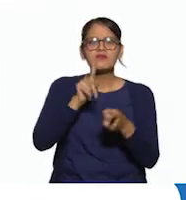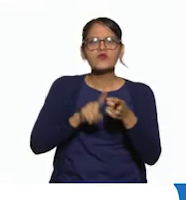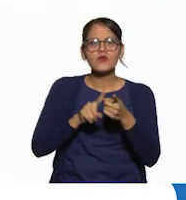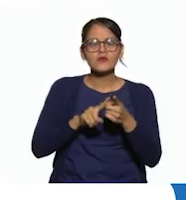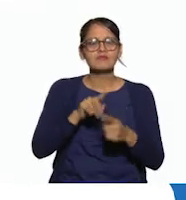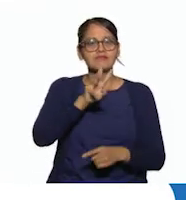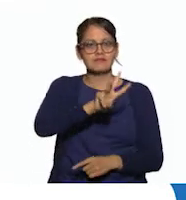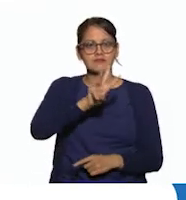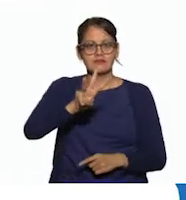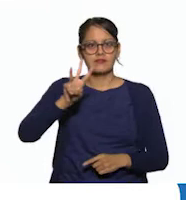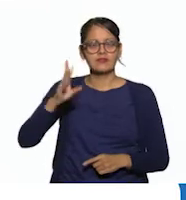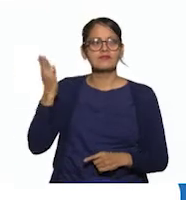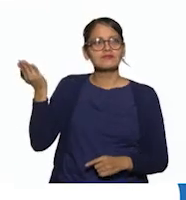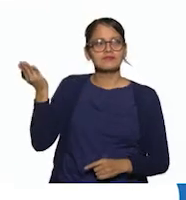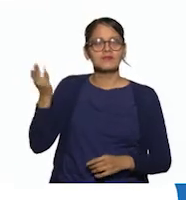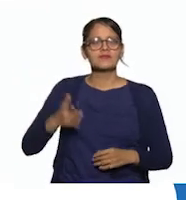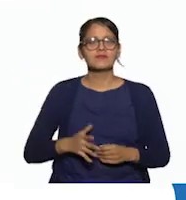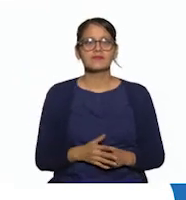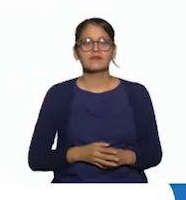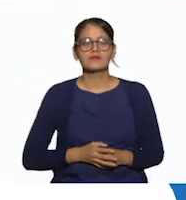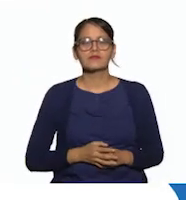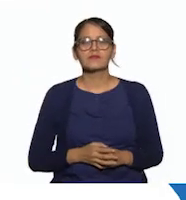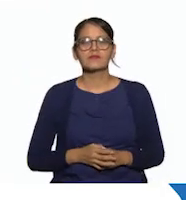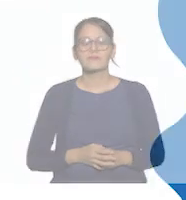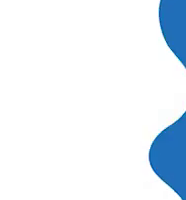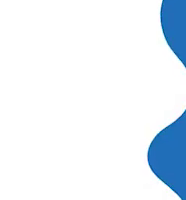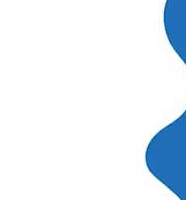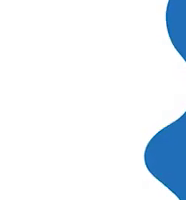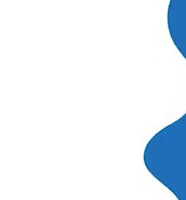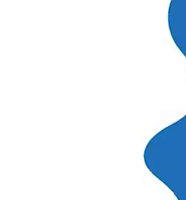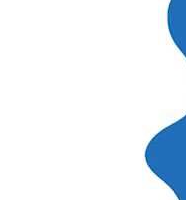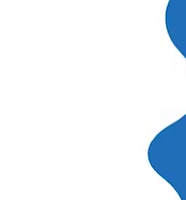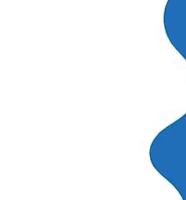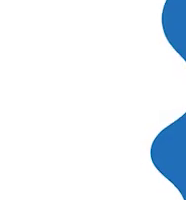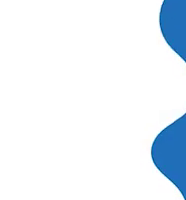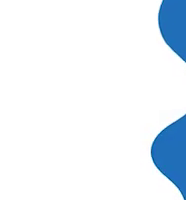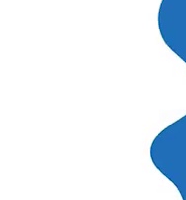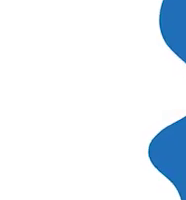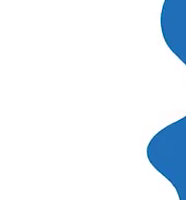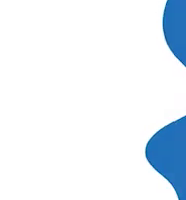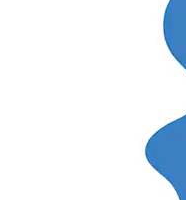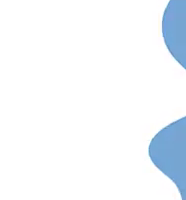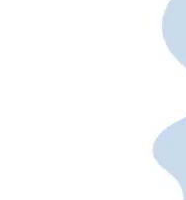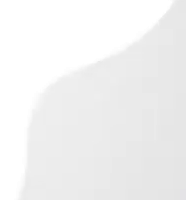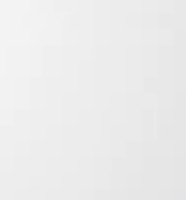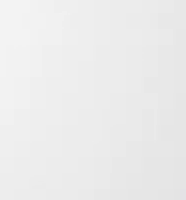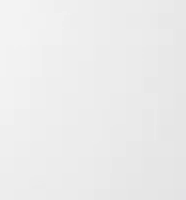la siguiente liga: aprendeencasa.cep.gob.mx.